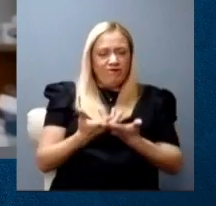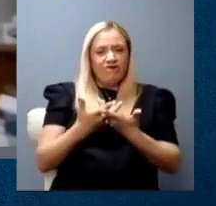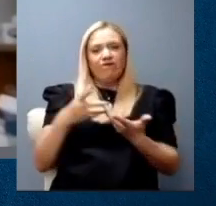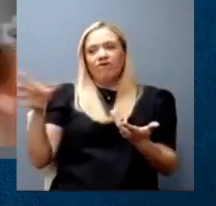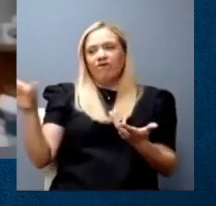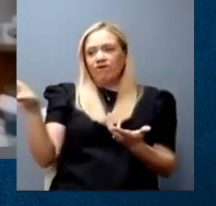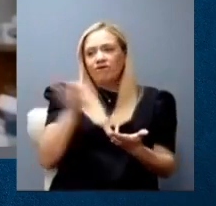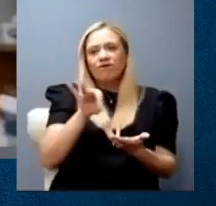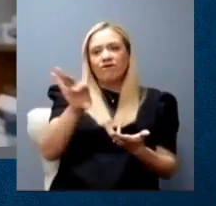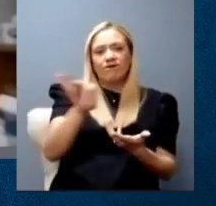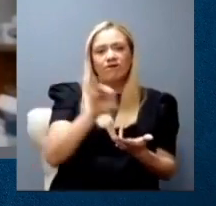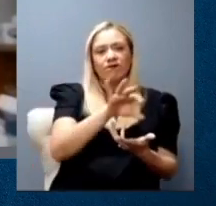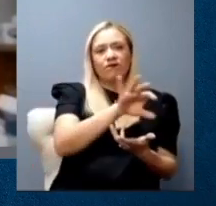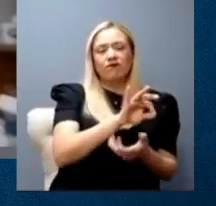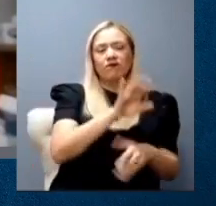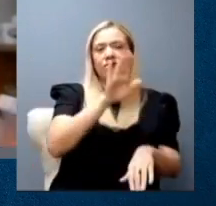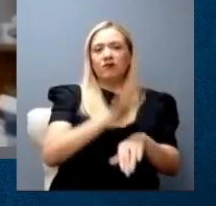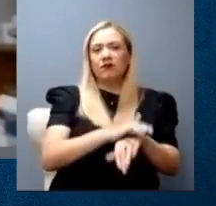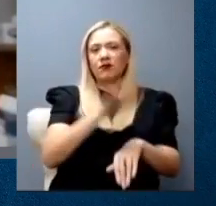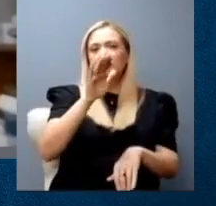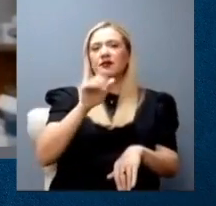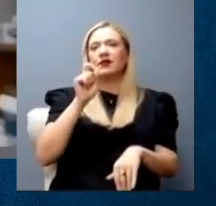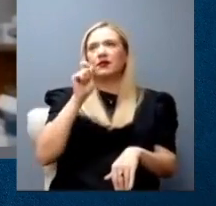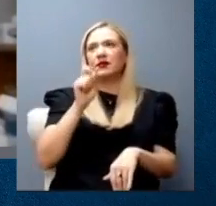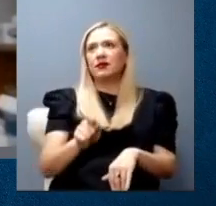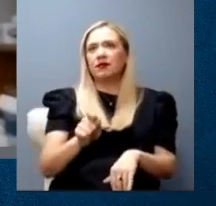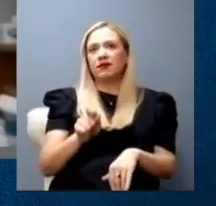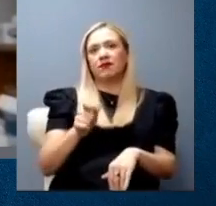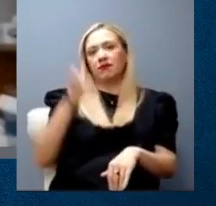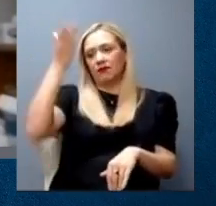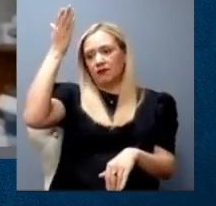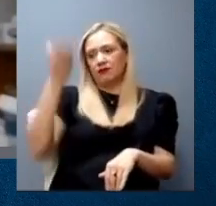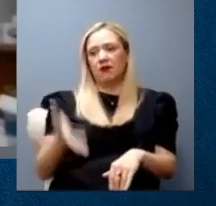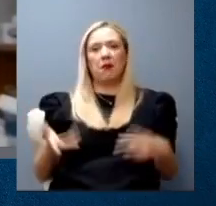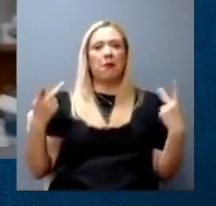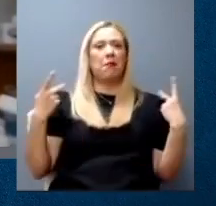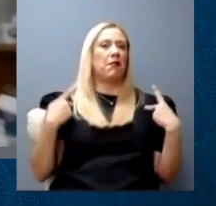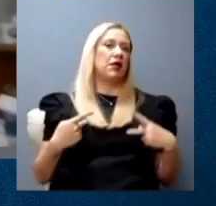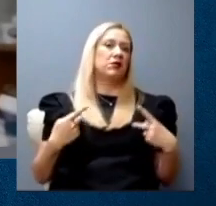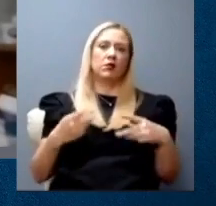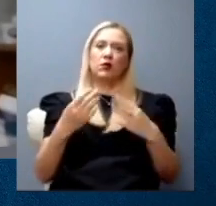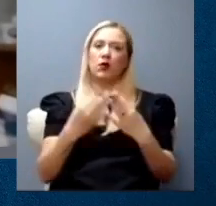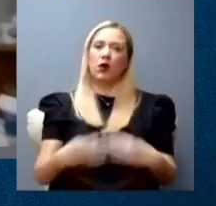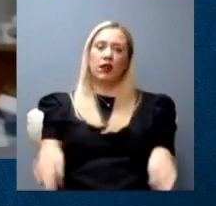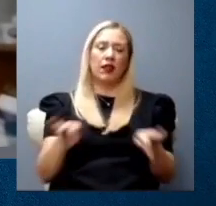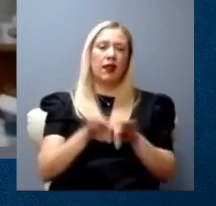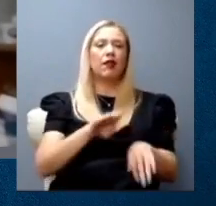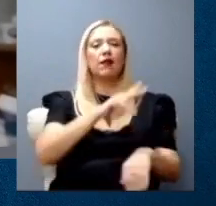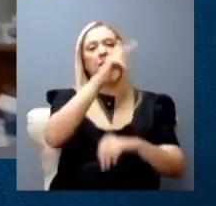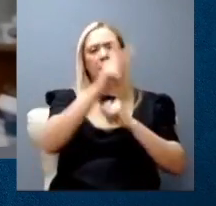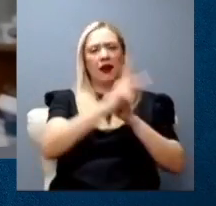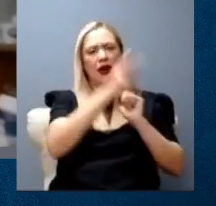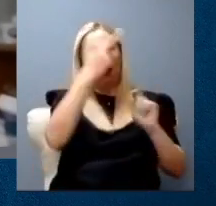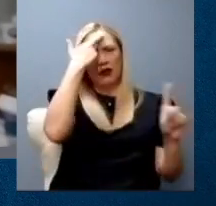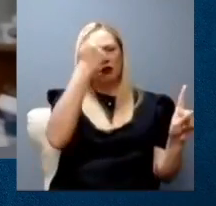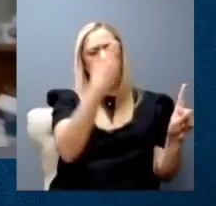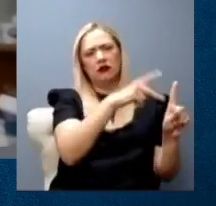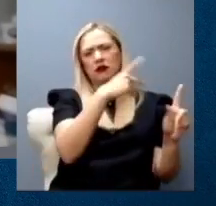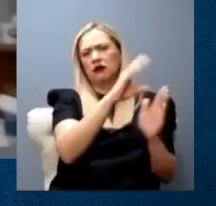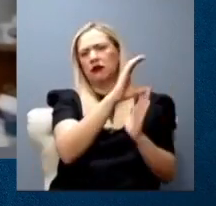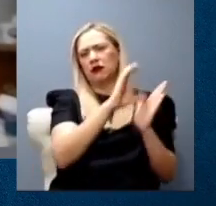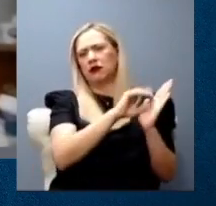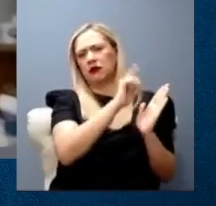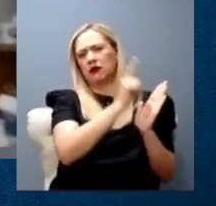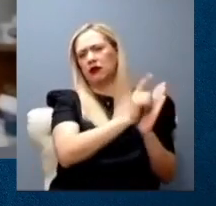derecho internacional distintos al Estado, entre ellos a la persona, y eso va a significar que como individuos vamos